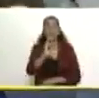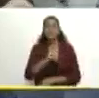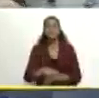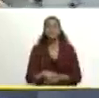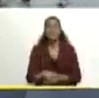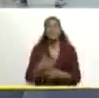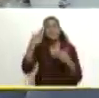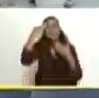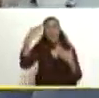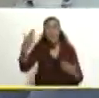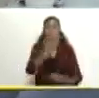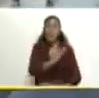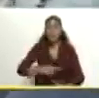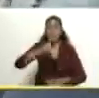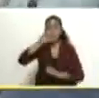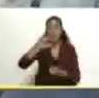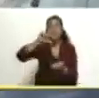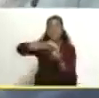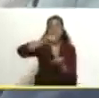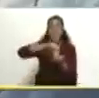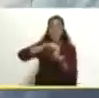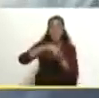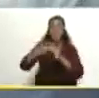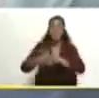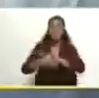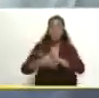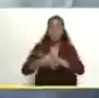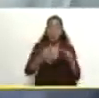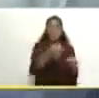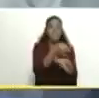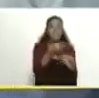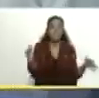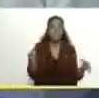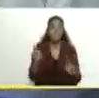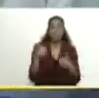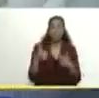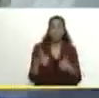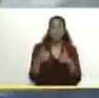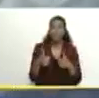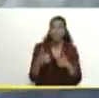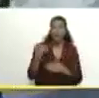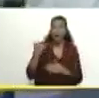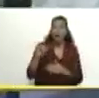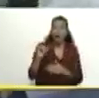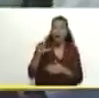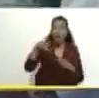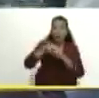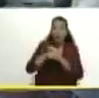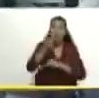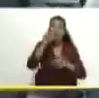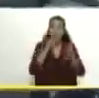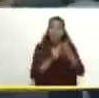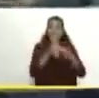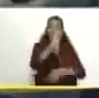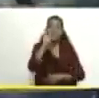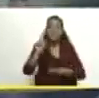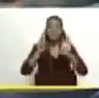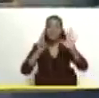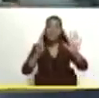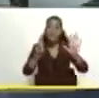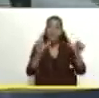presidente. Mire, nos encontramos en un centro de alta tecnología que tiene desde el 2006